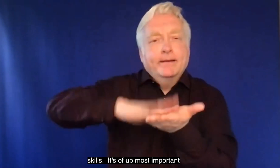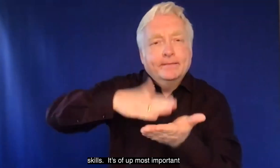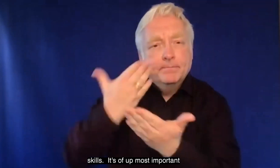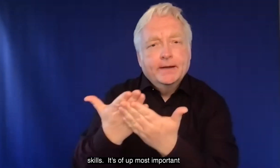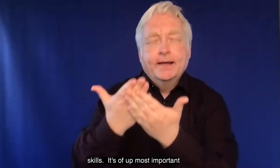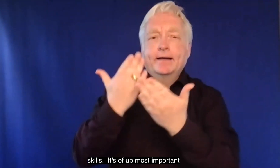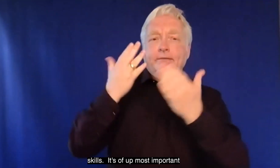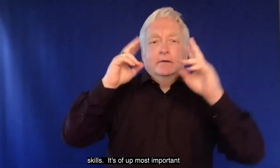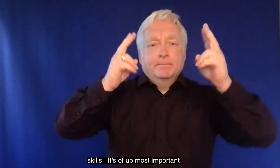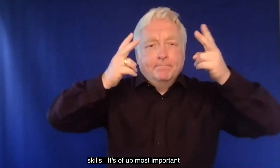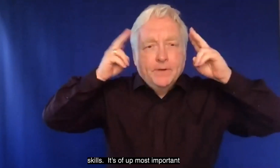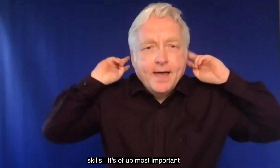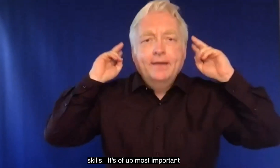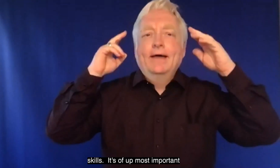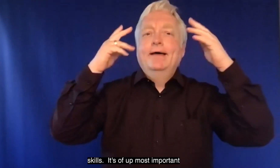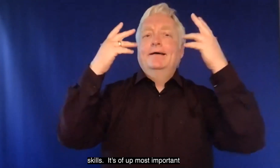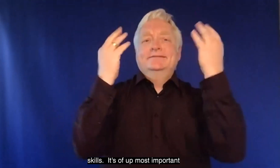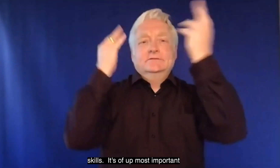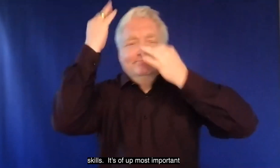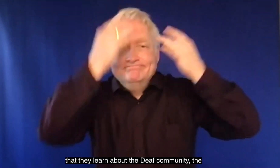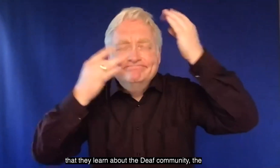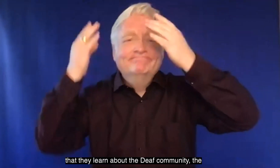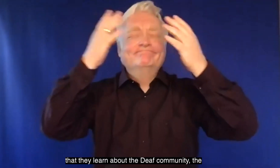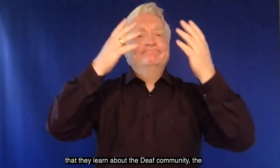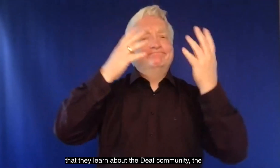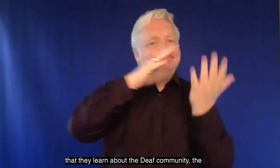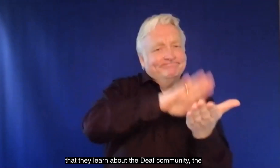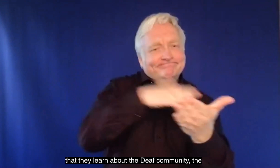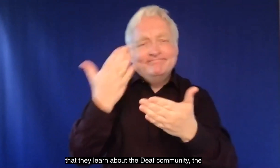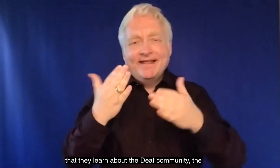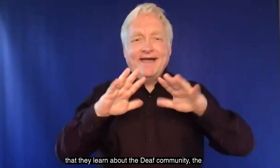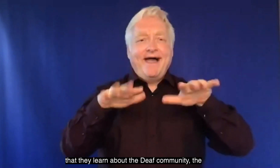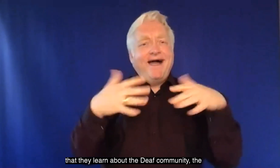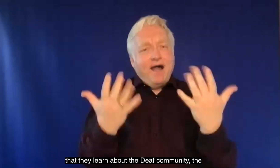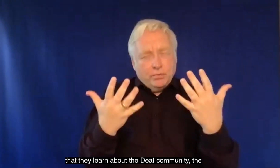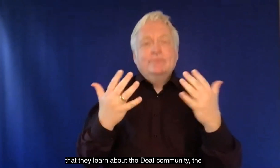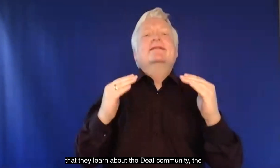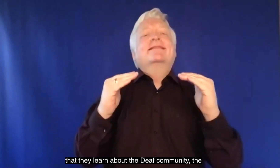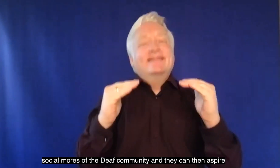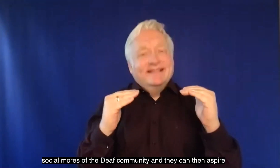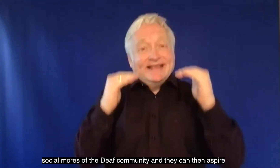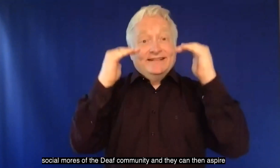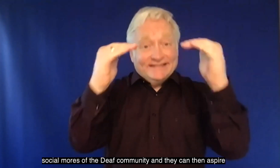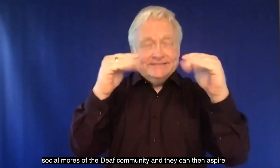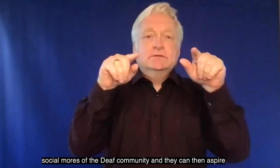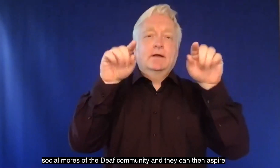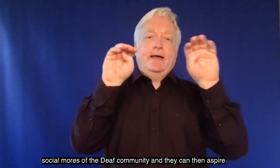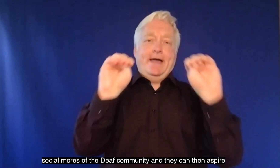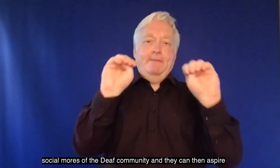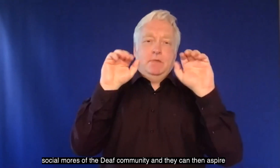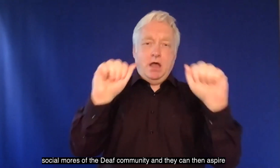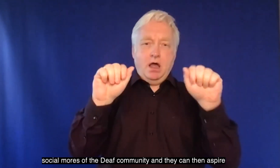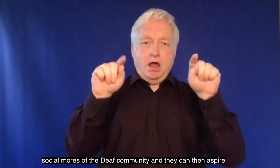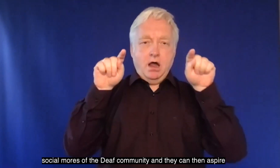para que posteriormente puedan ejercer como intérpretes. Es por ello que lo hacemos de esta manera, que consideramos que lo adecuado es tener primero este